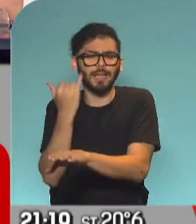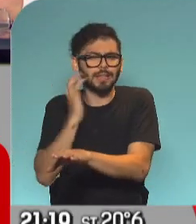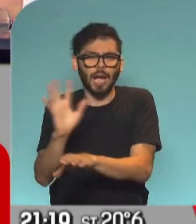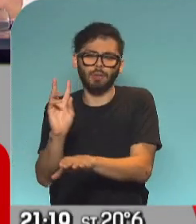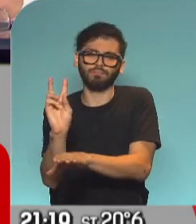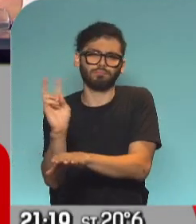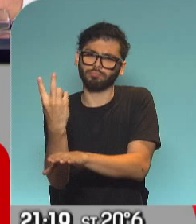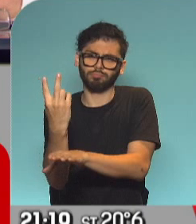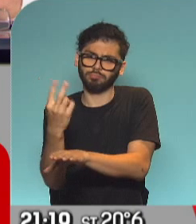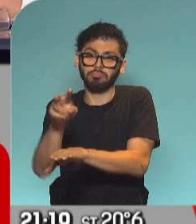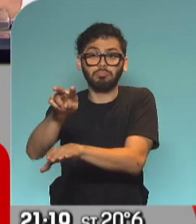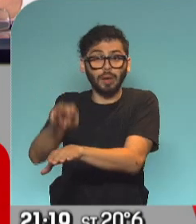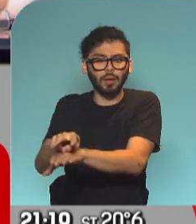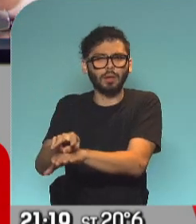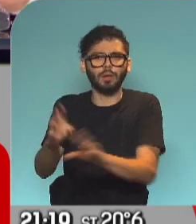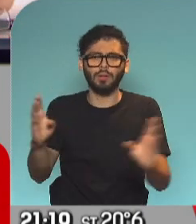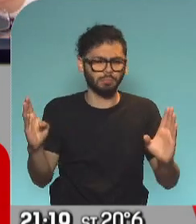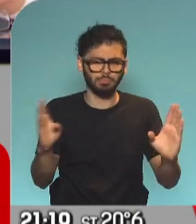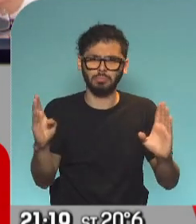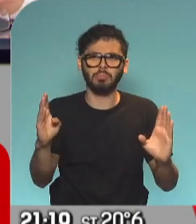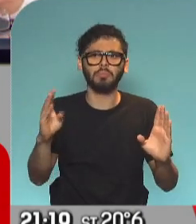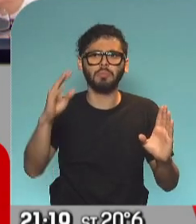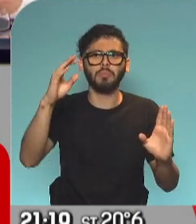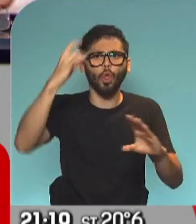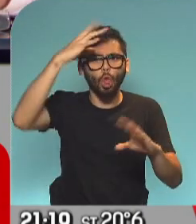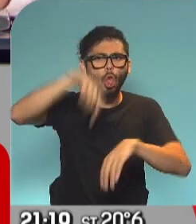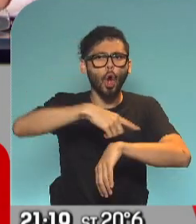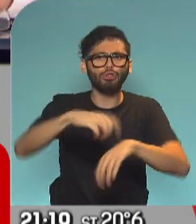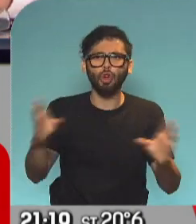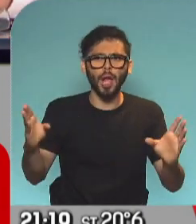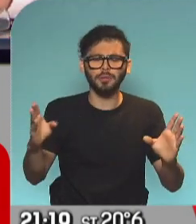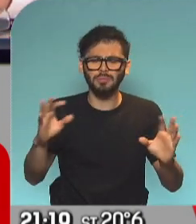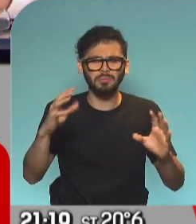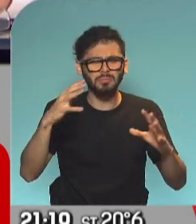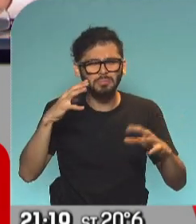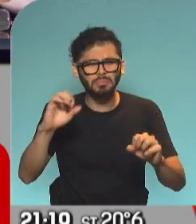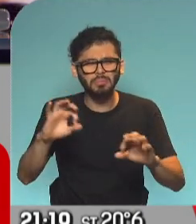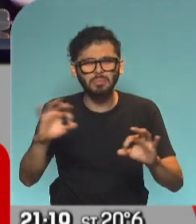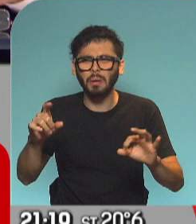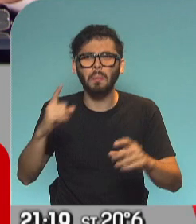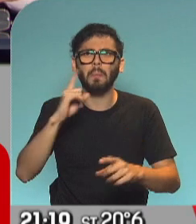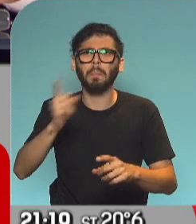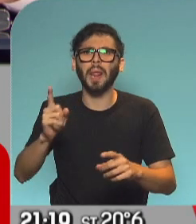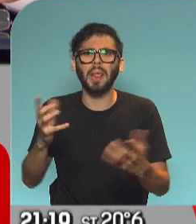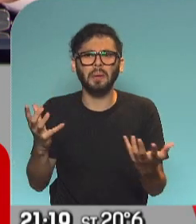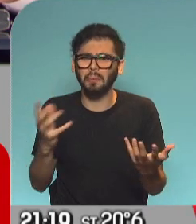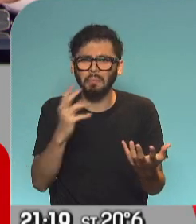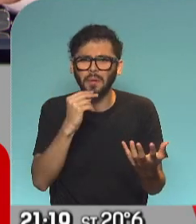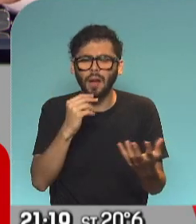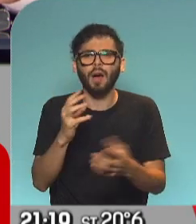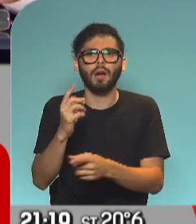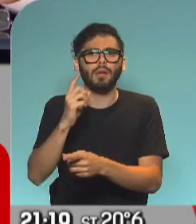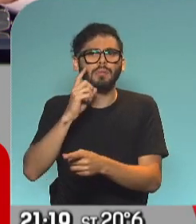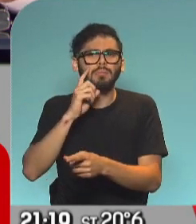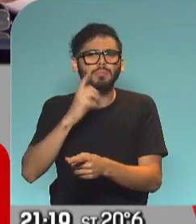sin vida en su habitación, que nadie hubiera reparado en que ahí había un paciente de riesgo. ¿Por qué Maradona era un paciente